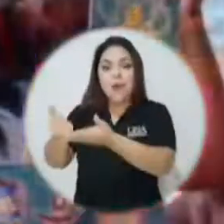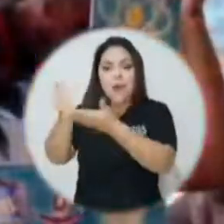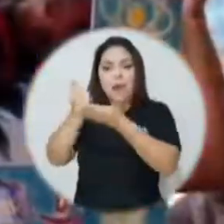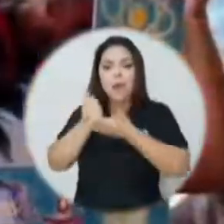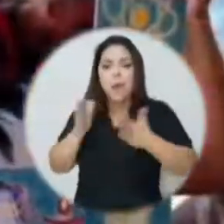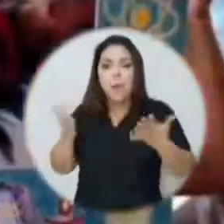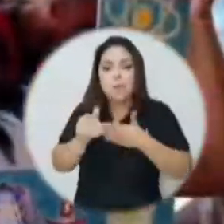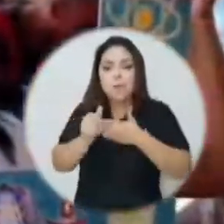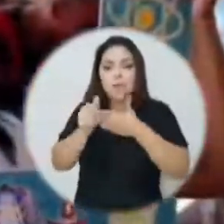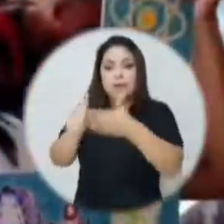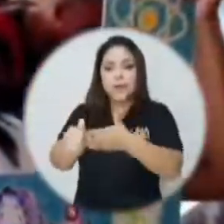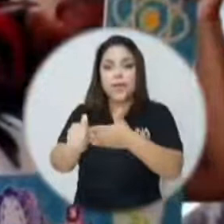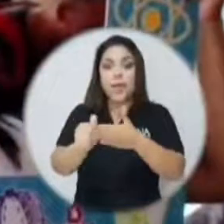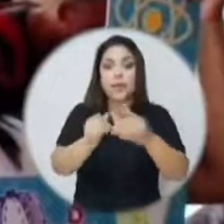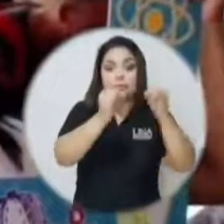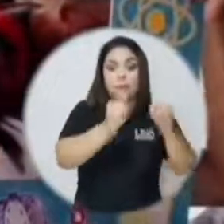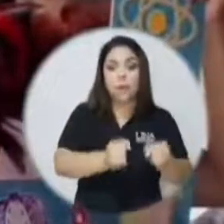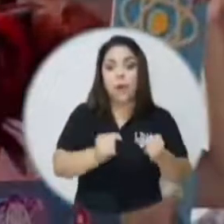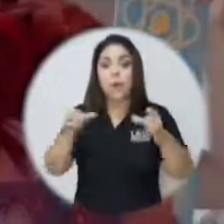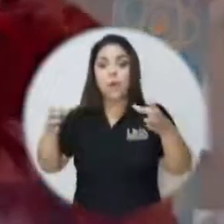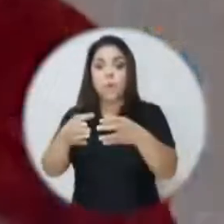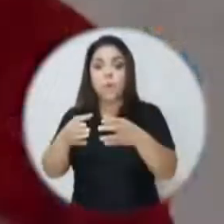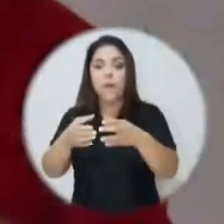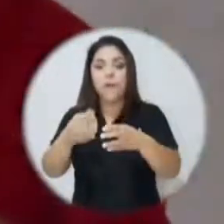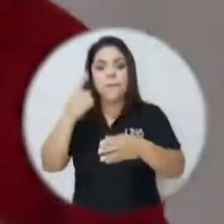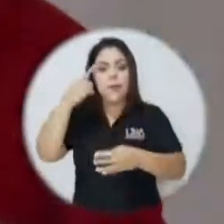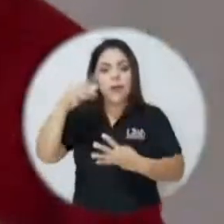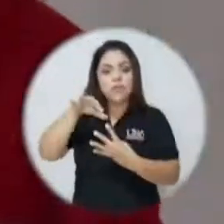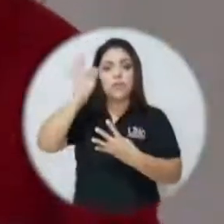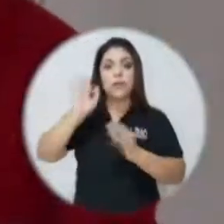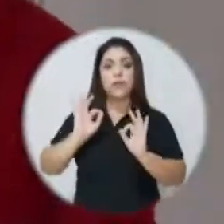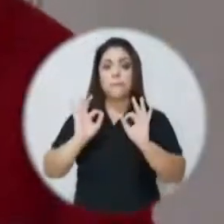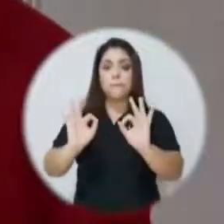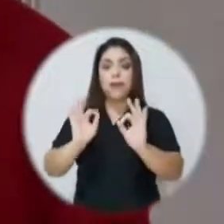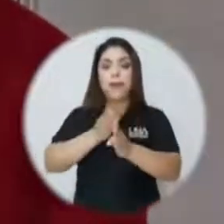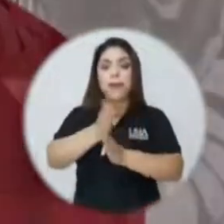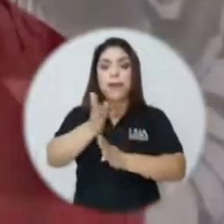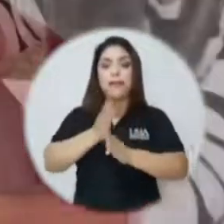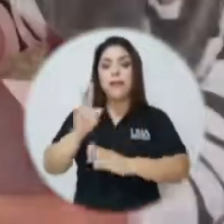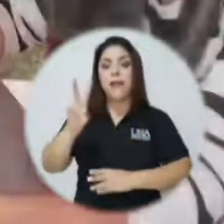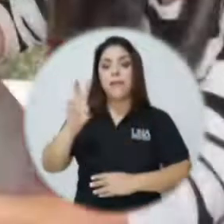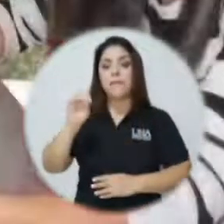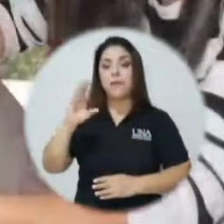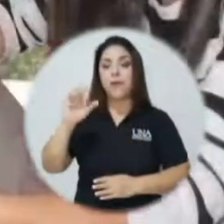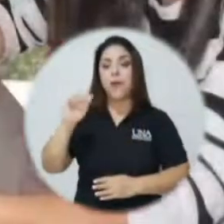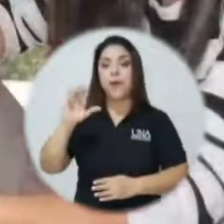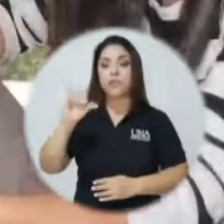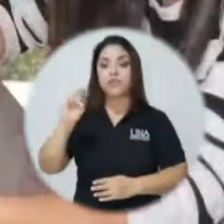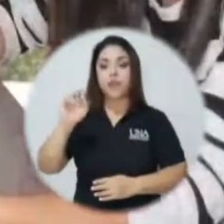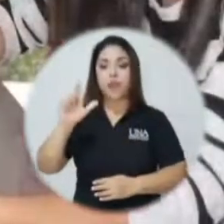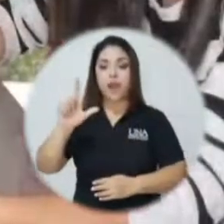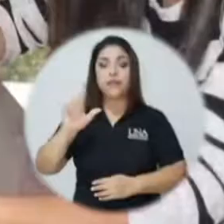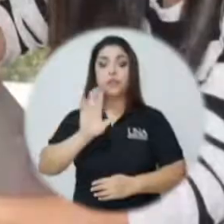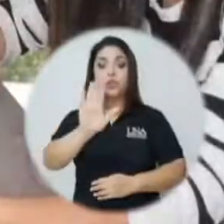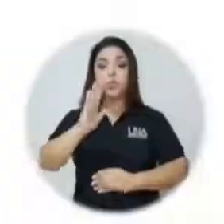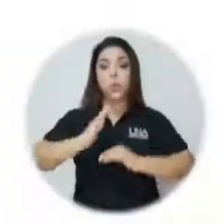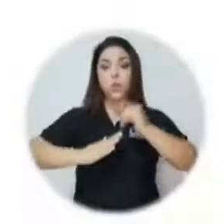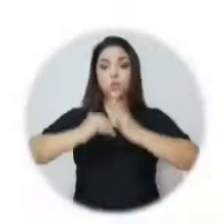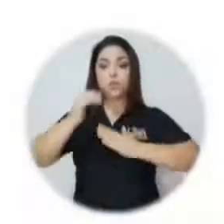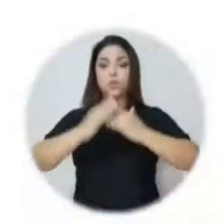recibir asesoramiento vocacional individual o grupal para clarificar tu elección de carrera y la construcción de tu proyecto de